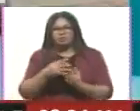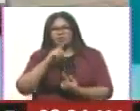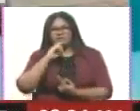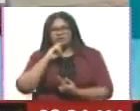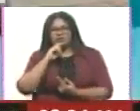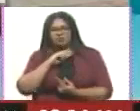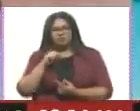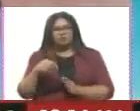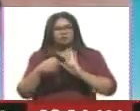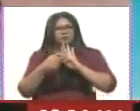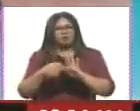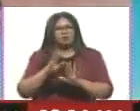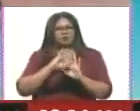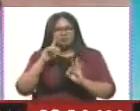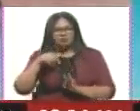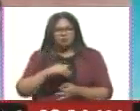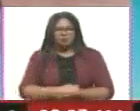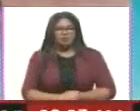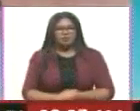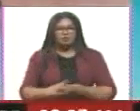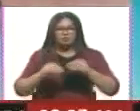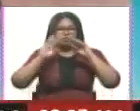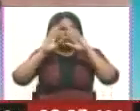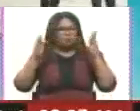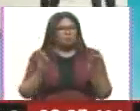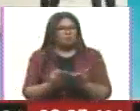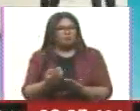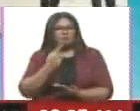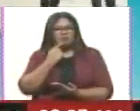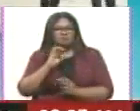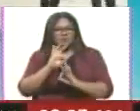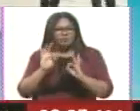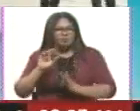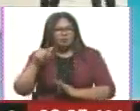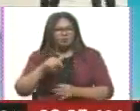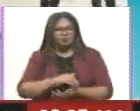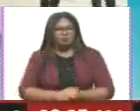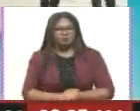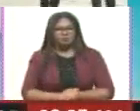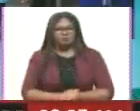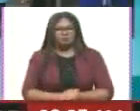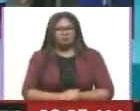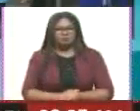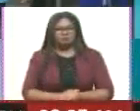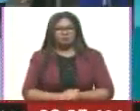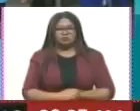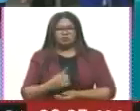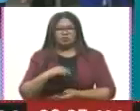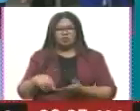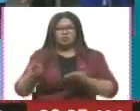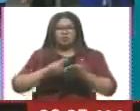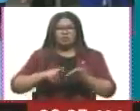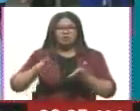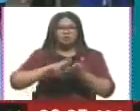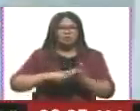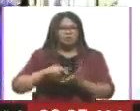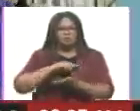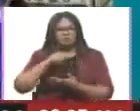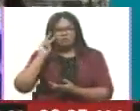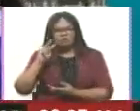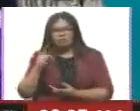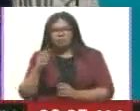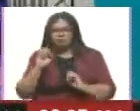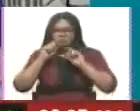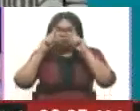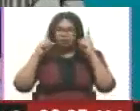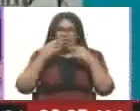estamos viviendo. Todo el mundo lo dice y lo hemos repetido varias veces. Todos los que han estado aquí se asombran